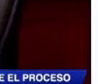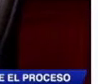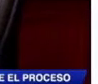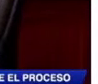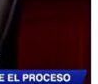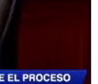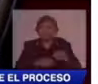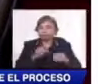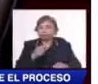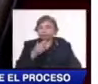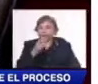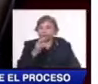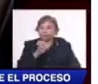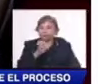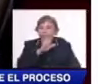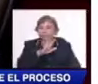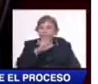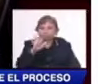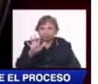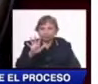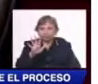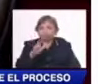3145, 3755,